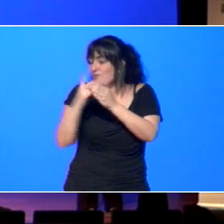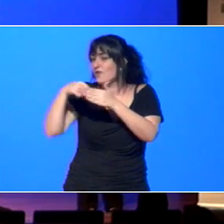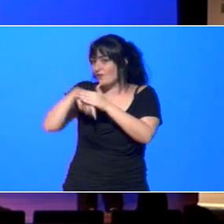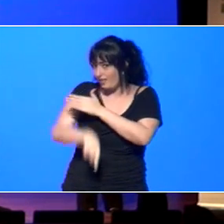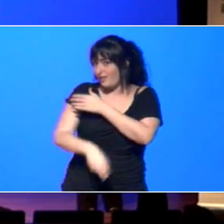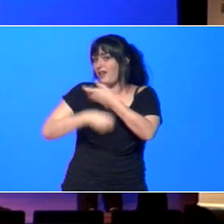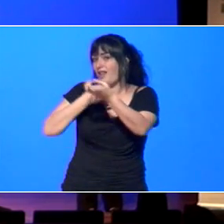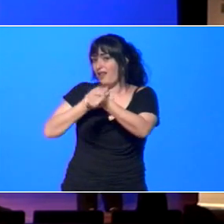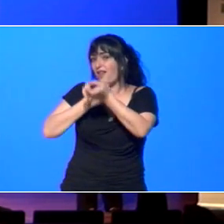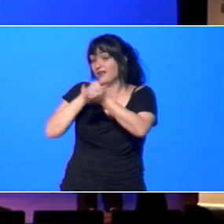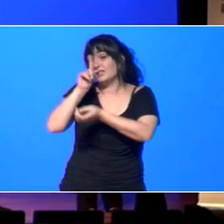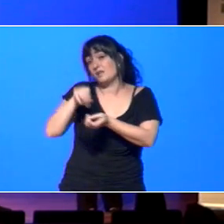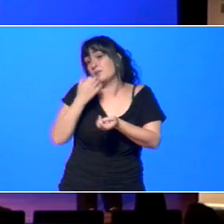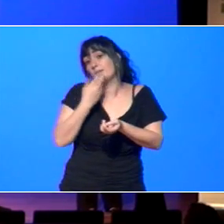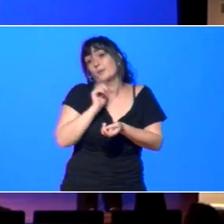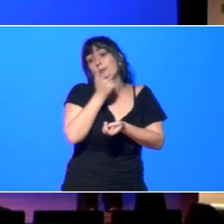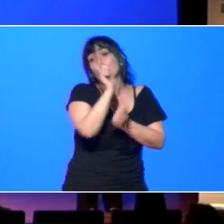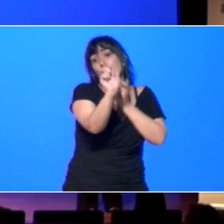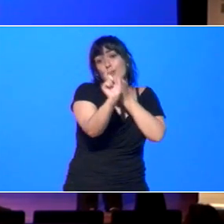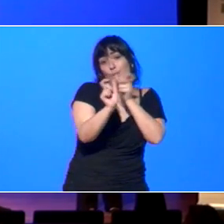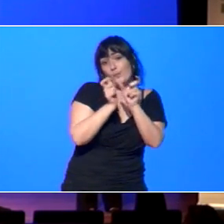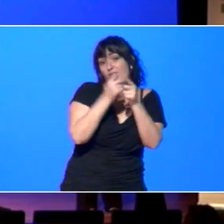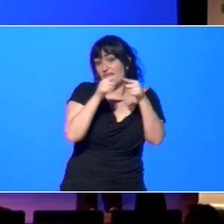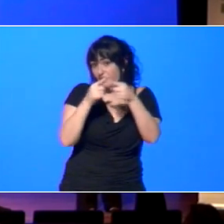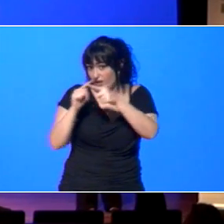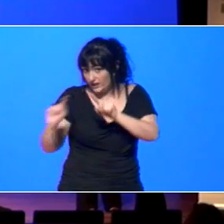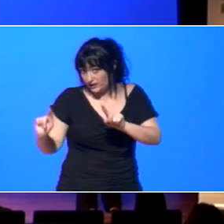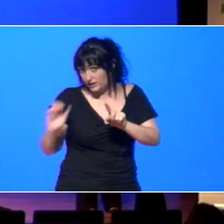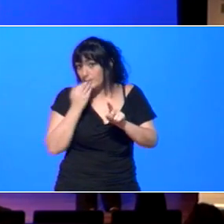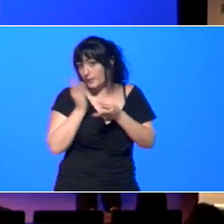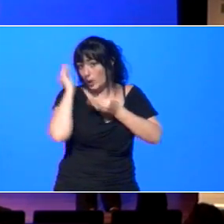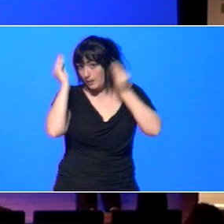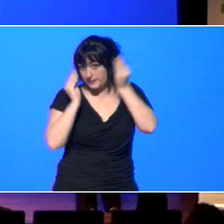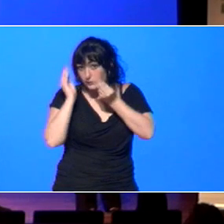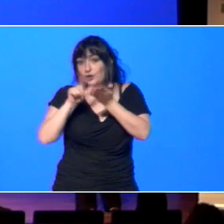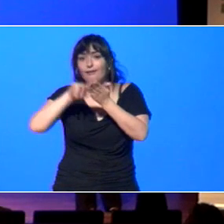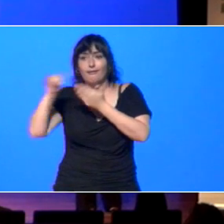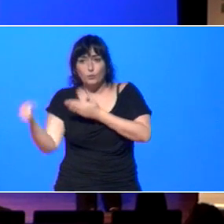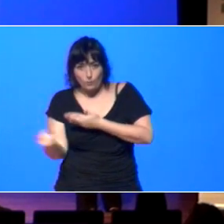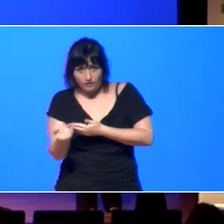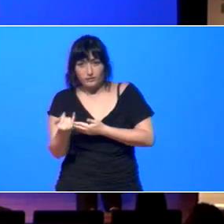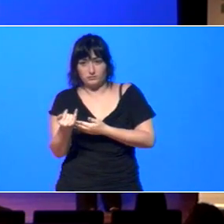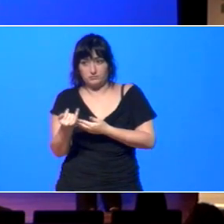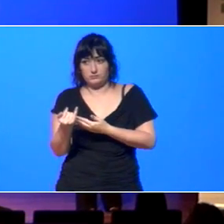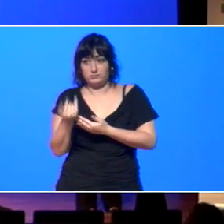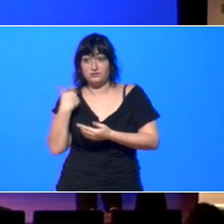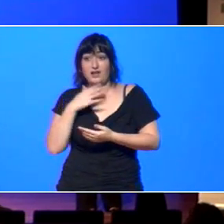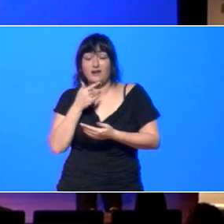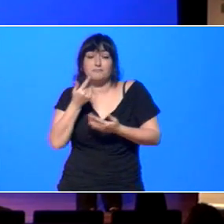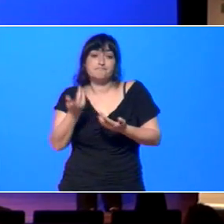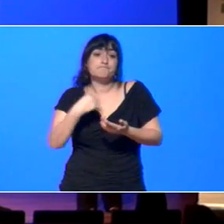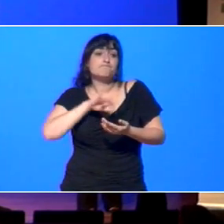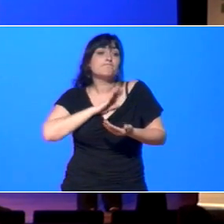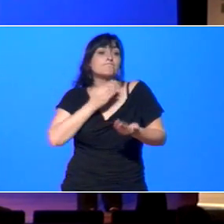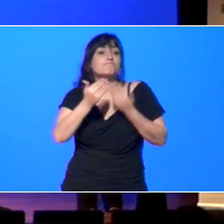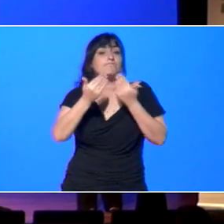también con otros términos y de otra manera distinta, porque recordé que el pensamiento es lenguaje. Estaríamos hablando de cómo poner en